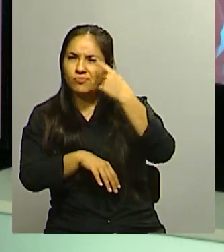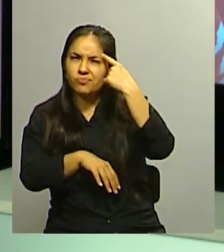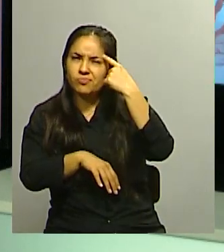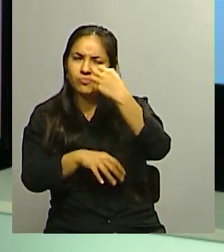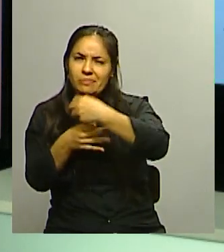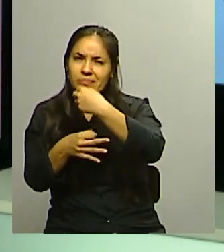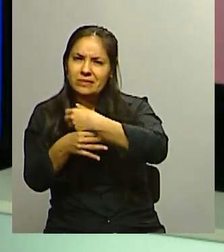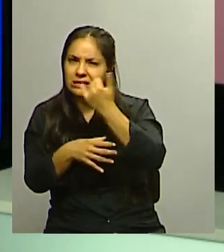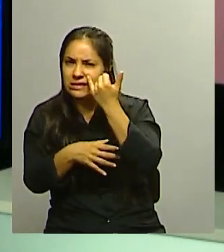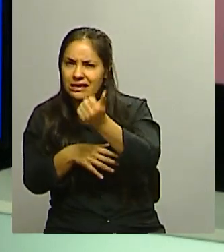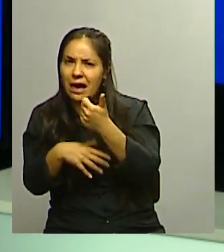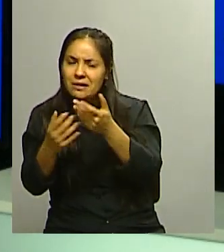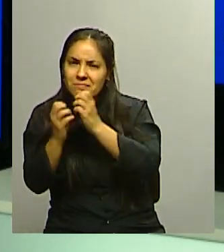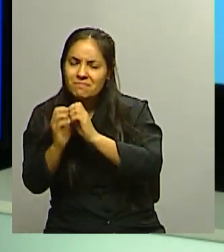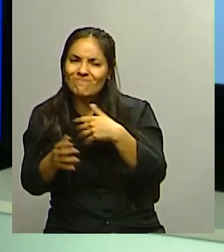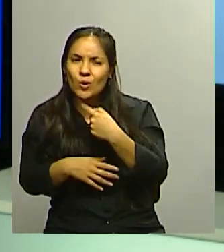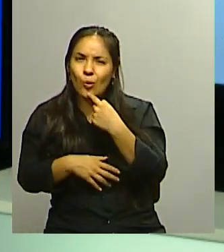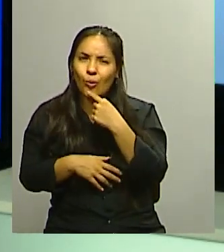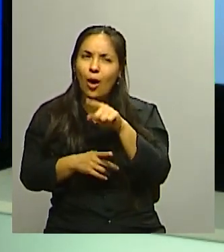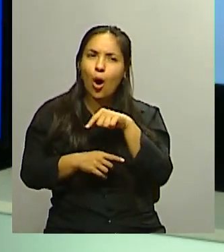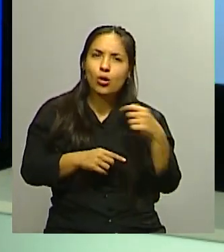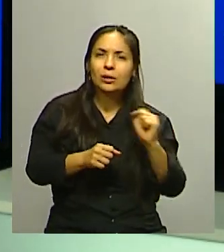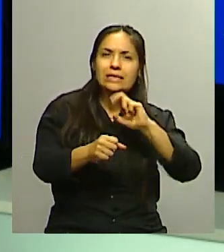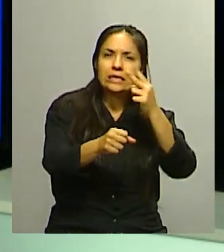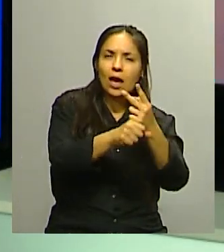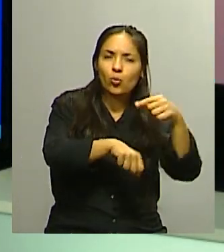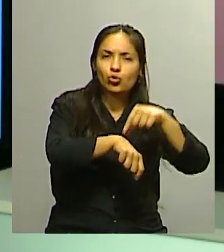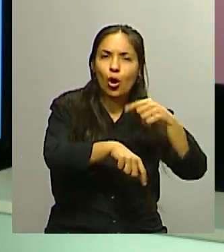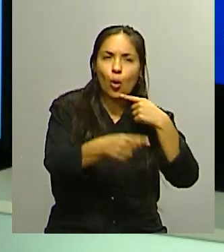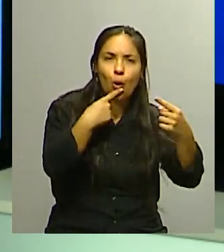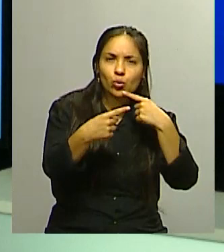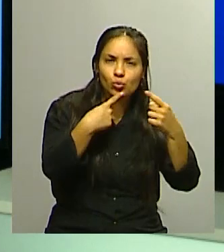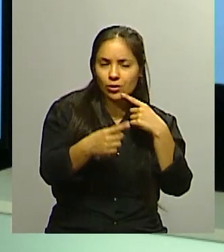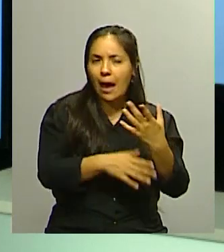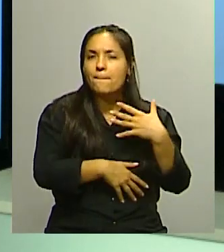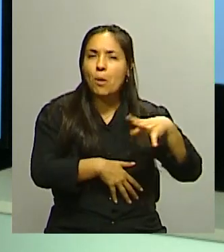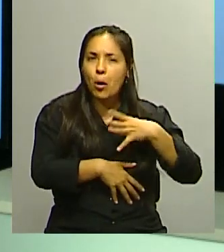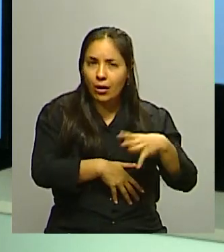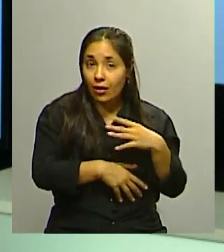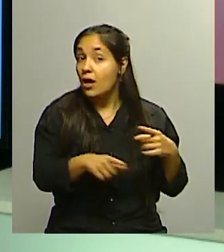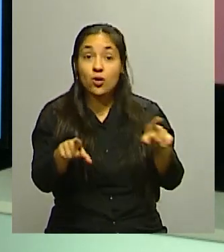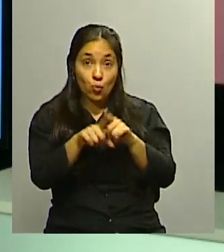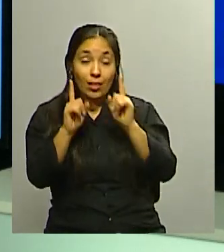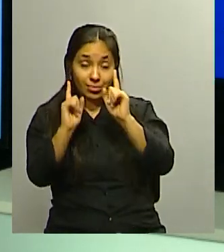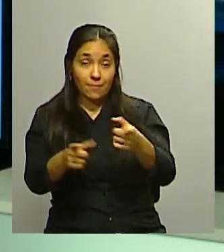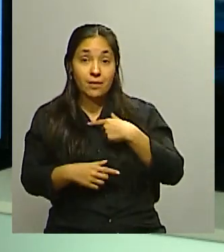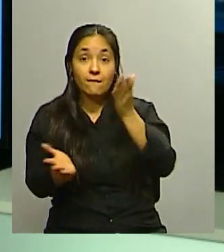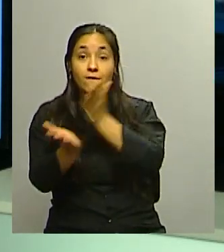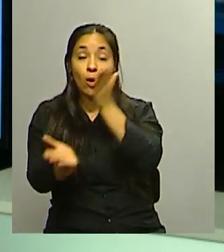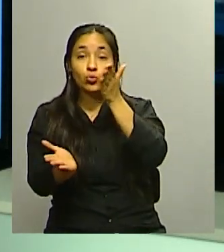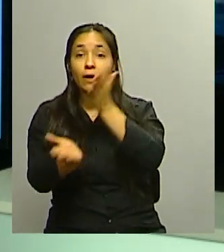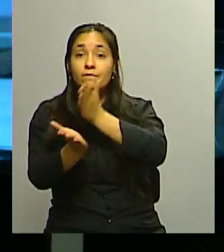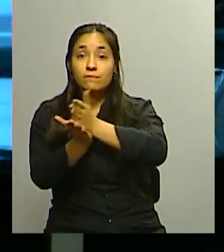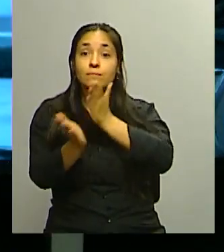un trámite, ya consultamos con un abogado, por ahí ir a los consultorios de asesoramiento jurídico nos permite eso, ¿no? Tener esa segunda opinión que tal vez